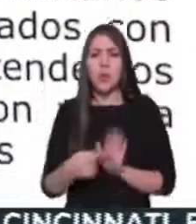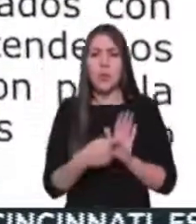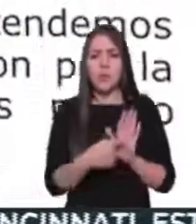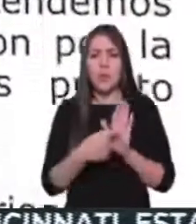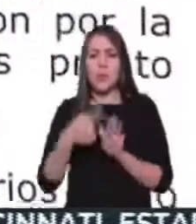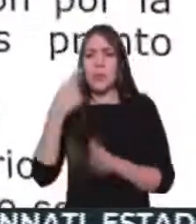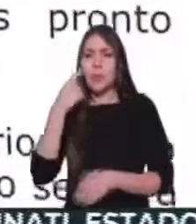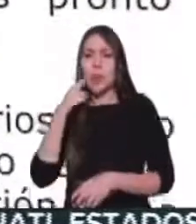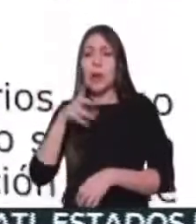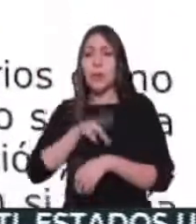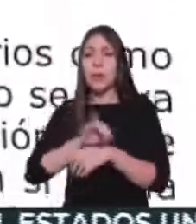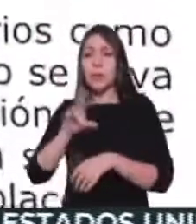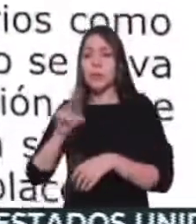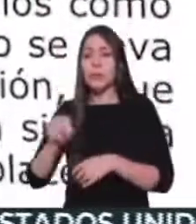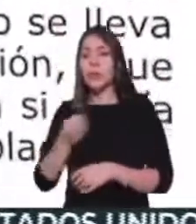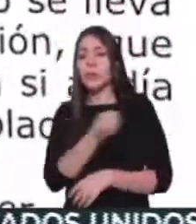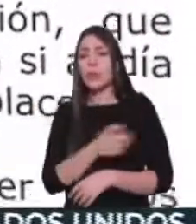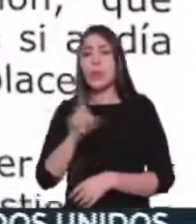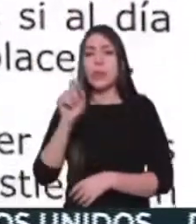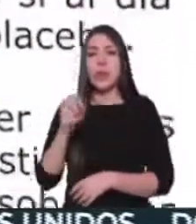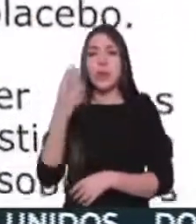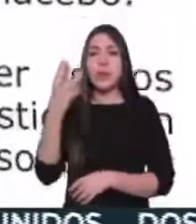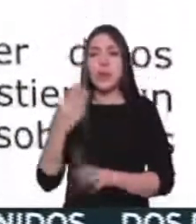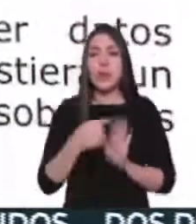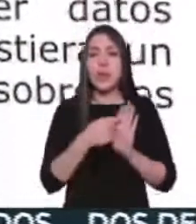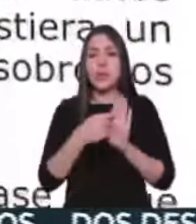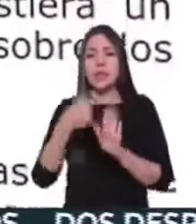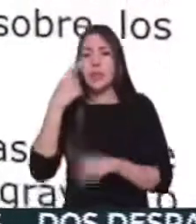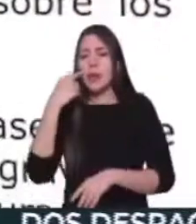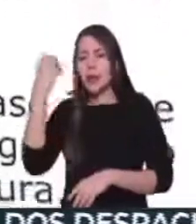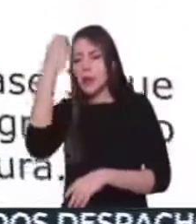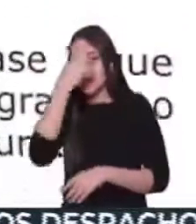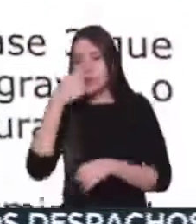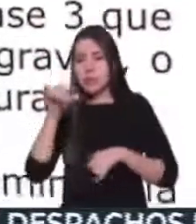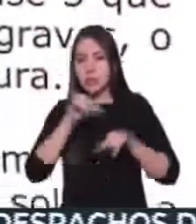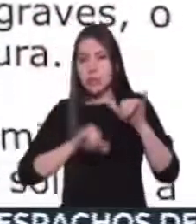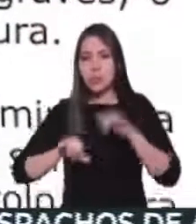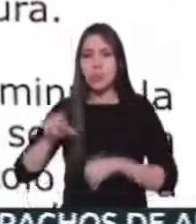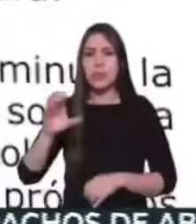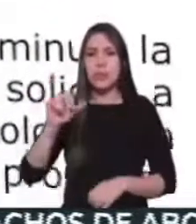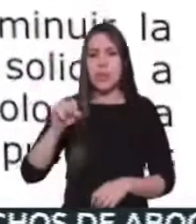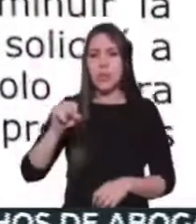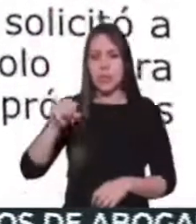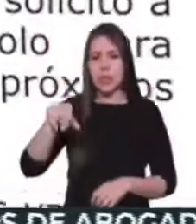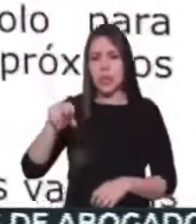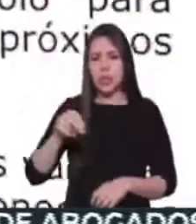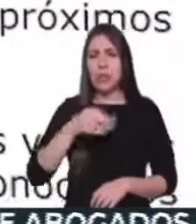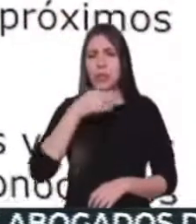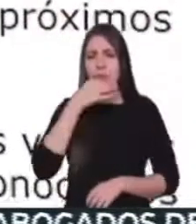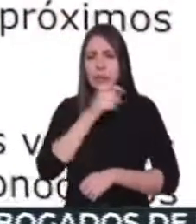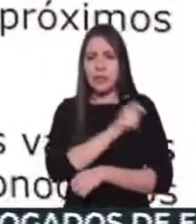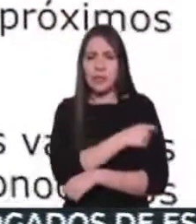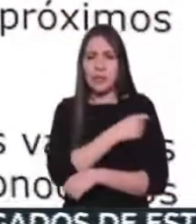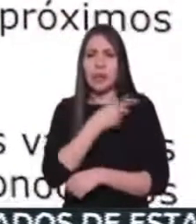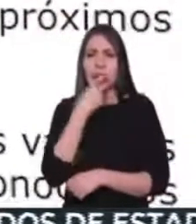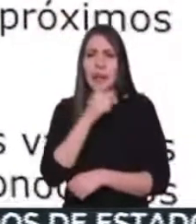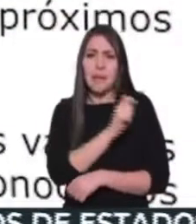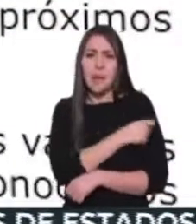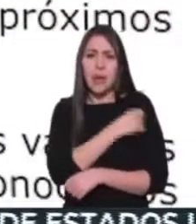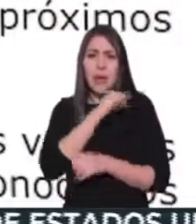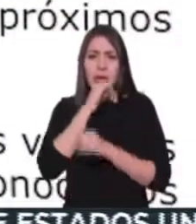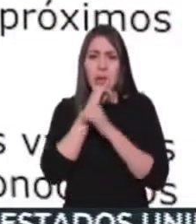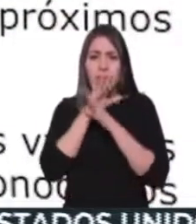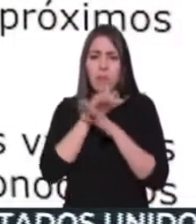autorización un total de 23 casos para analizar. CanSino también aclaró que la información sobre las vacunas es